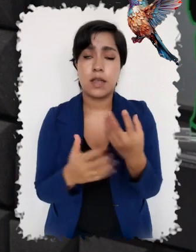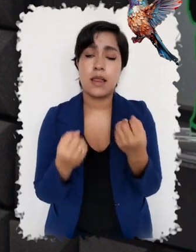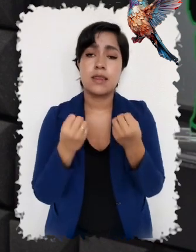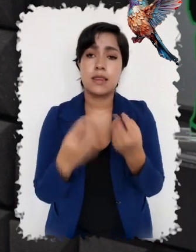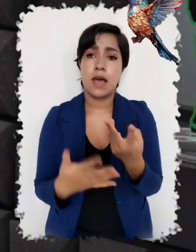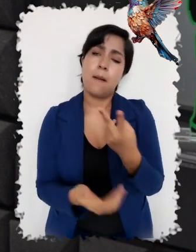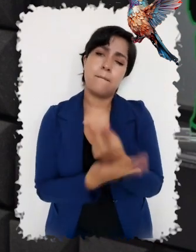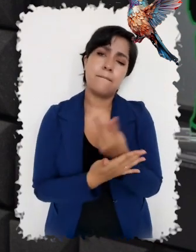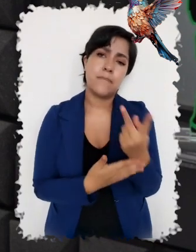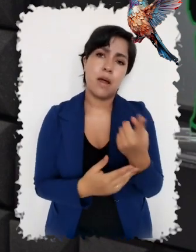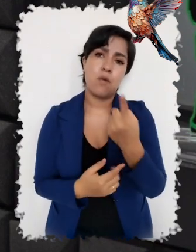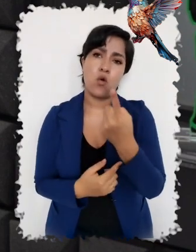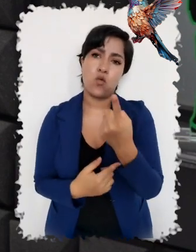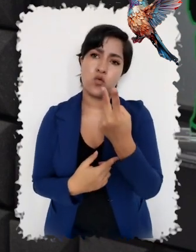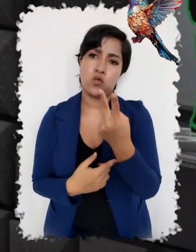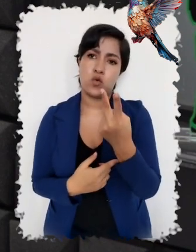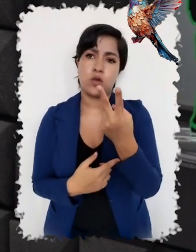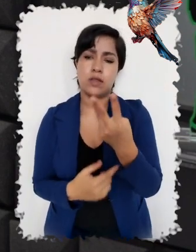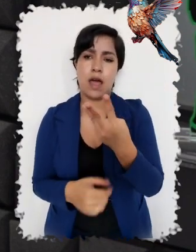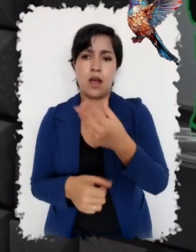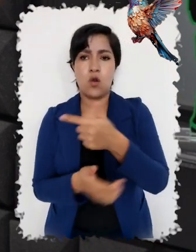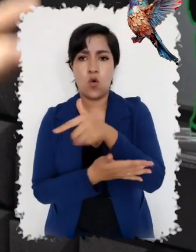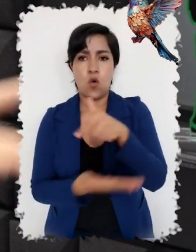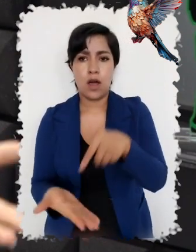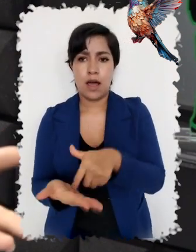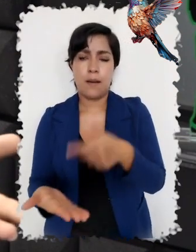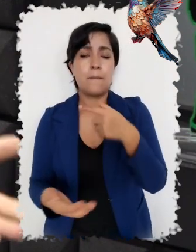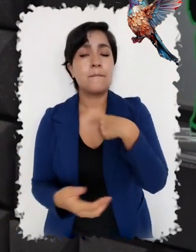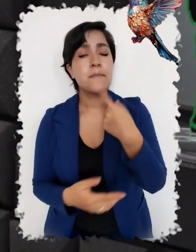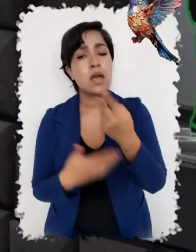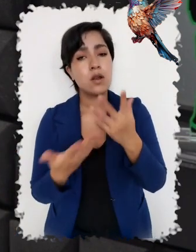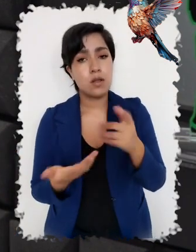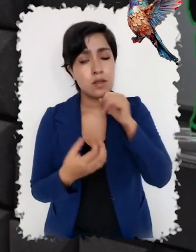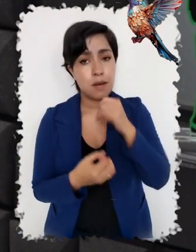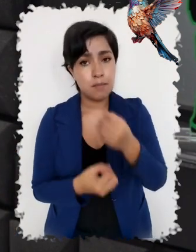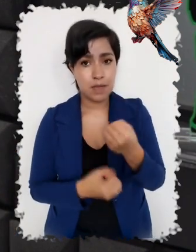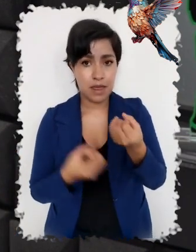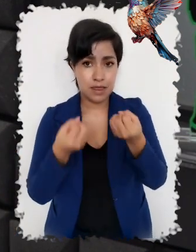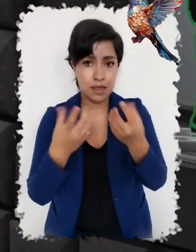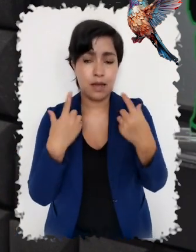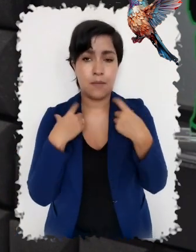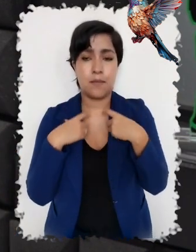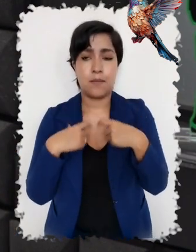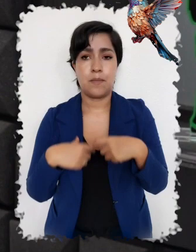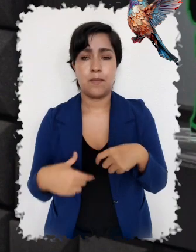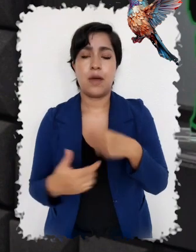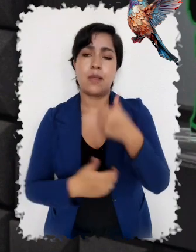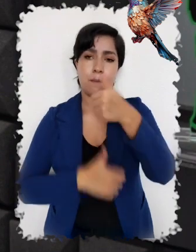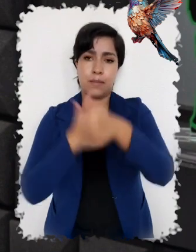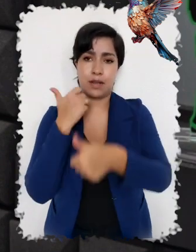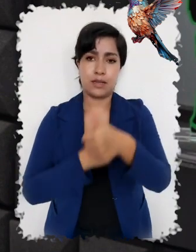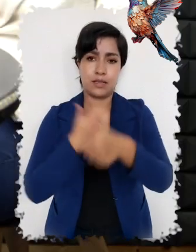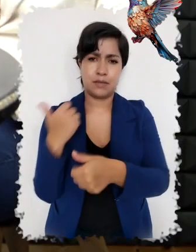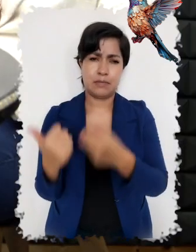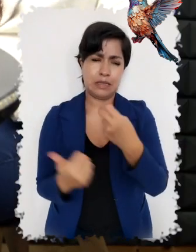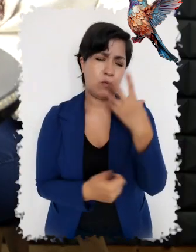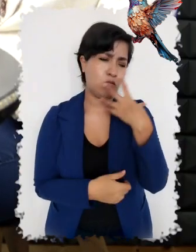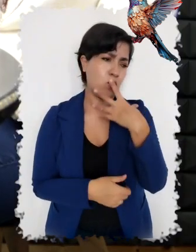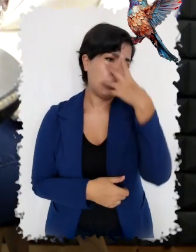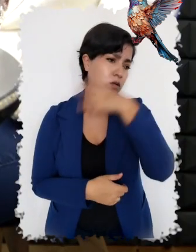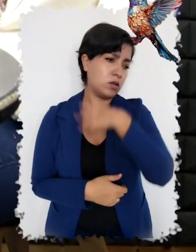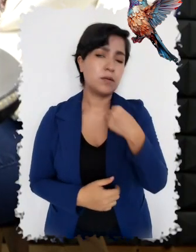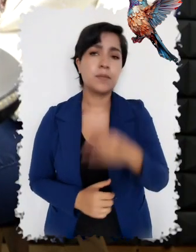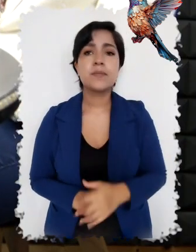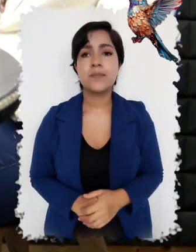premia al primero segundo y tercero en todas estas disciplinas pero también se dan listones de participación que además Están preciosos e Por ejemplo